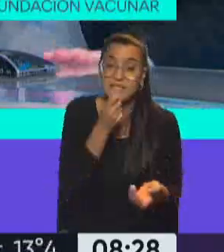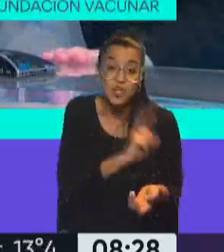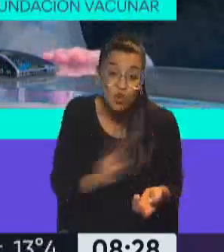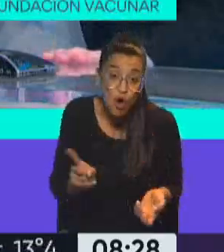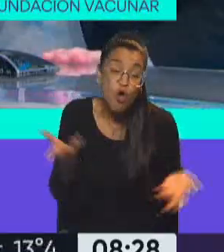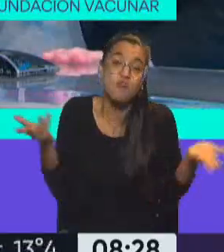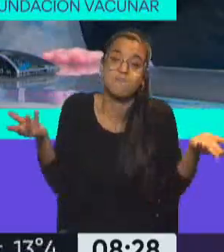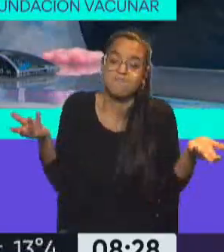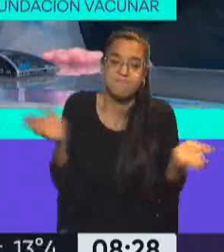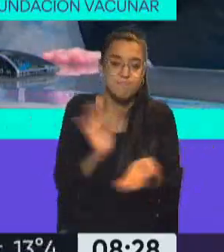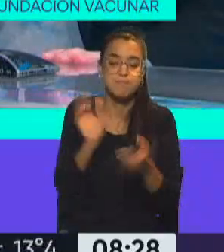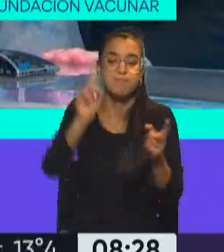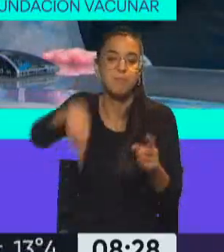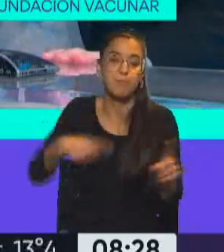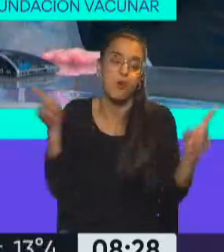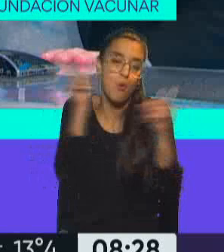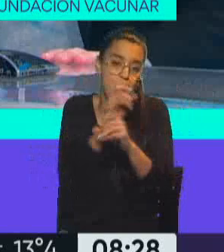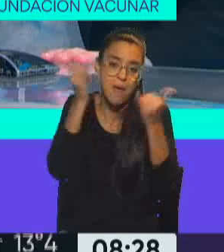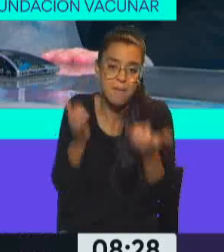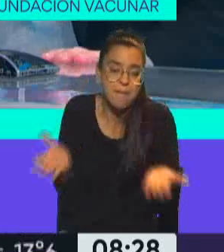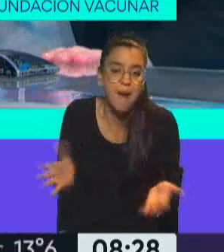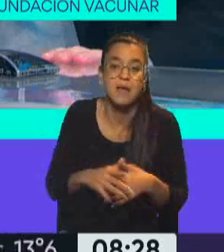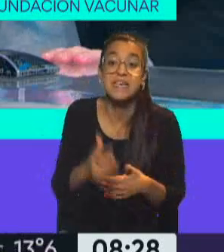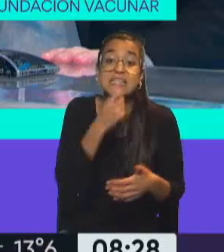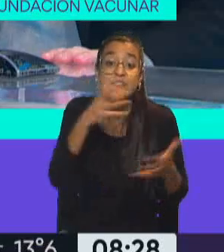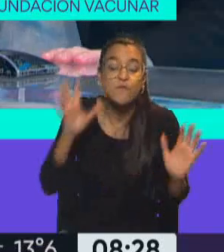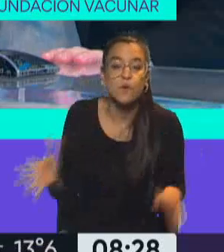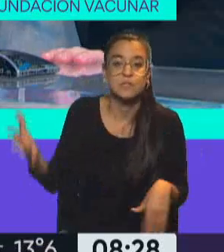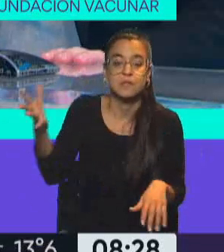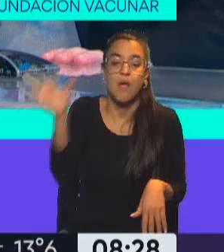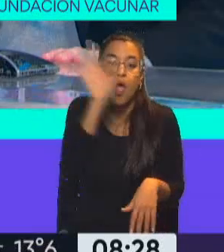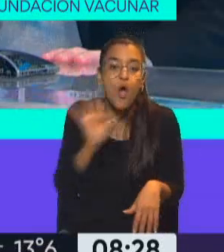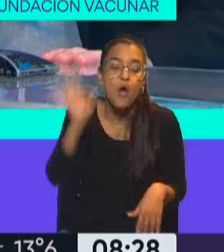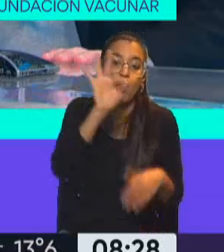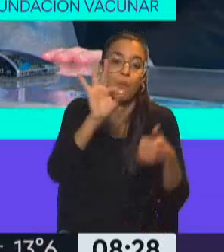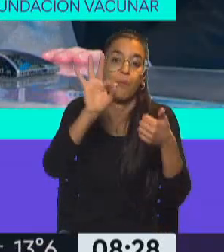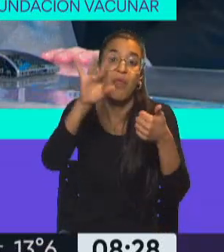vamos a tener problemas. Si hubiera casos de COVID y de la variante